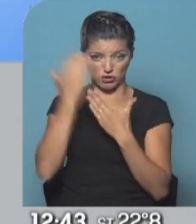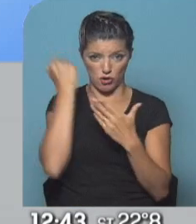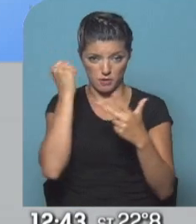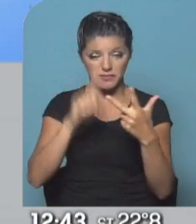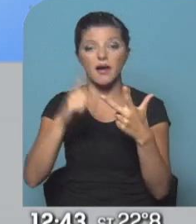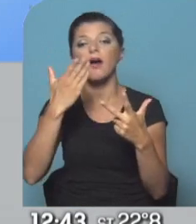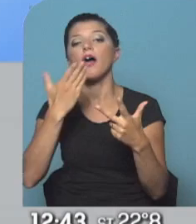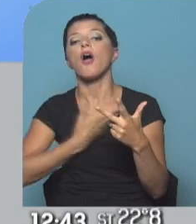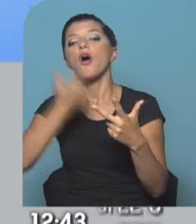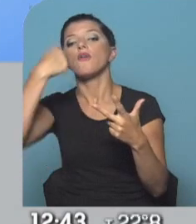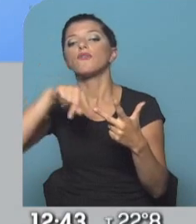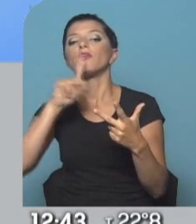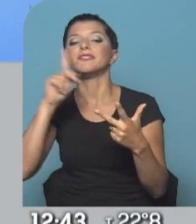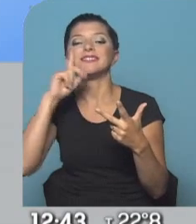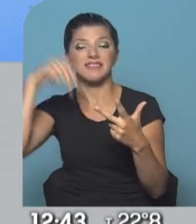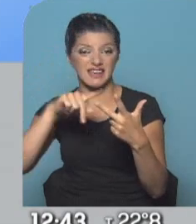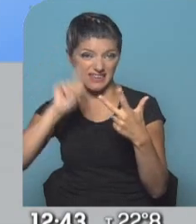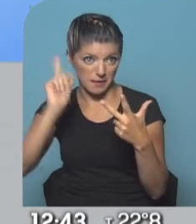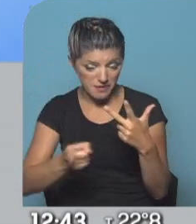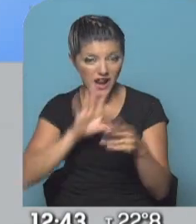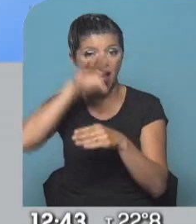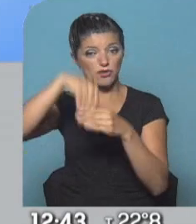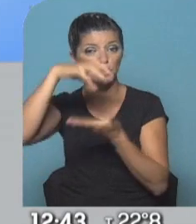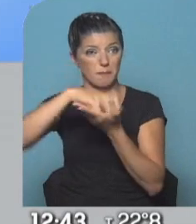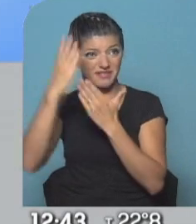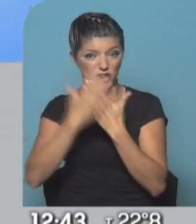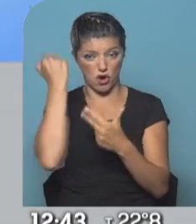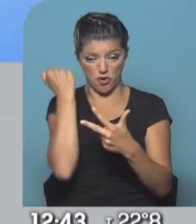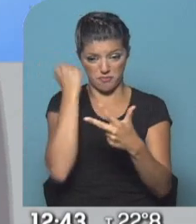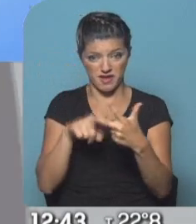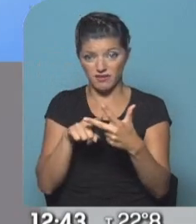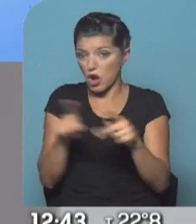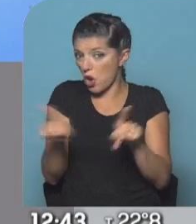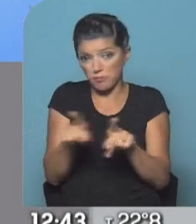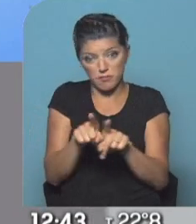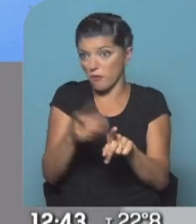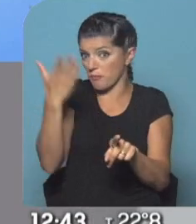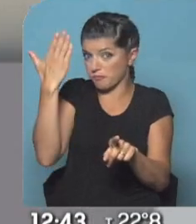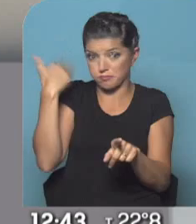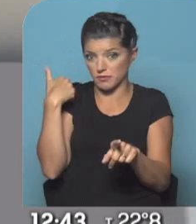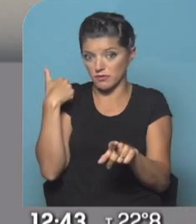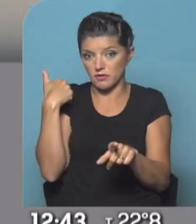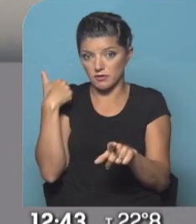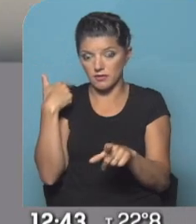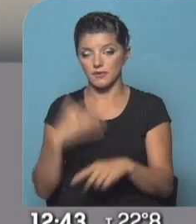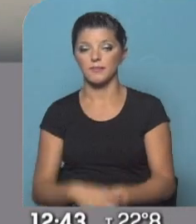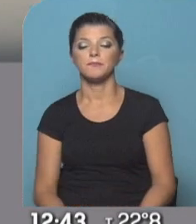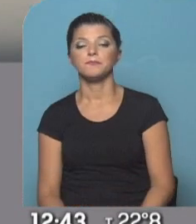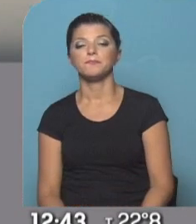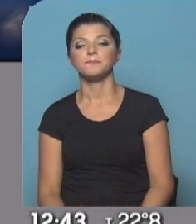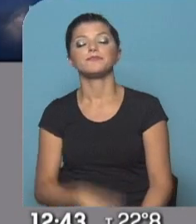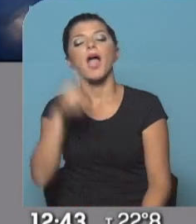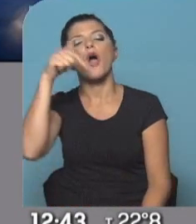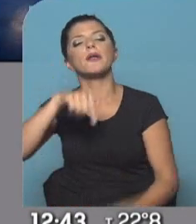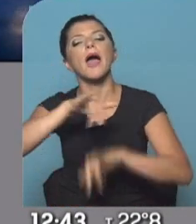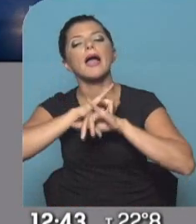Fontaine, que también ocupó cargos en el Ministerio de Economía. Digamos, no hay ahí novedades, inclusive parte de este discurso que está presentando en